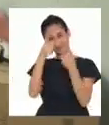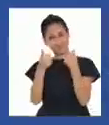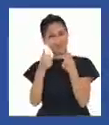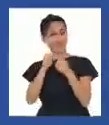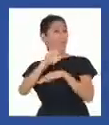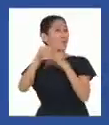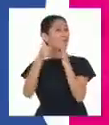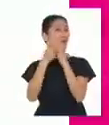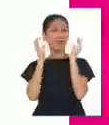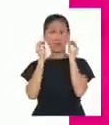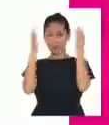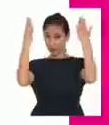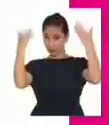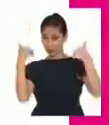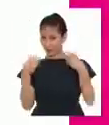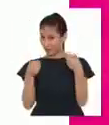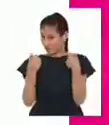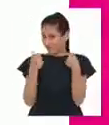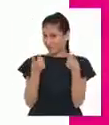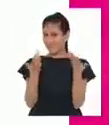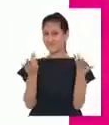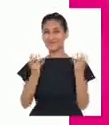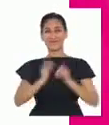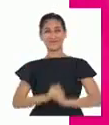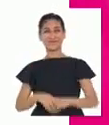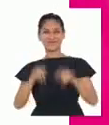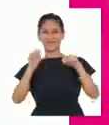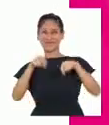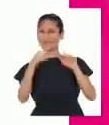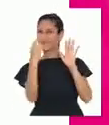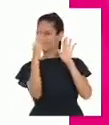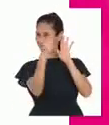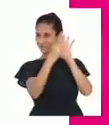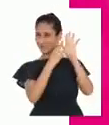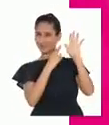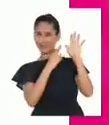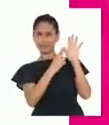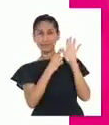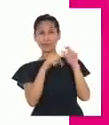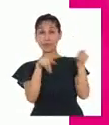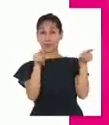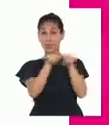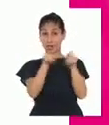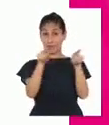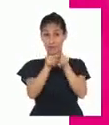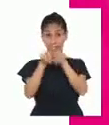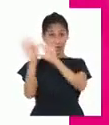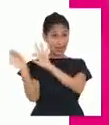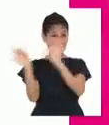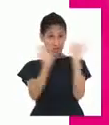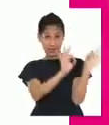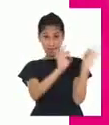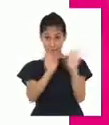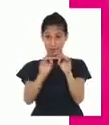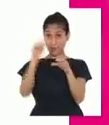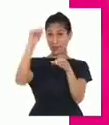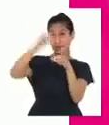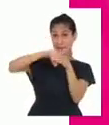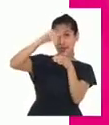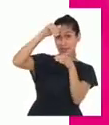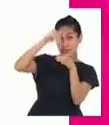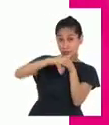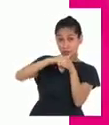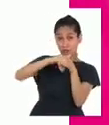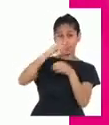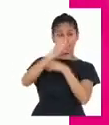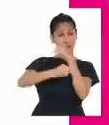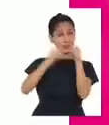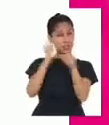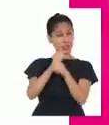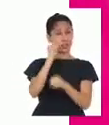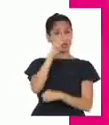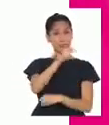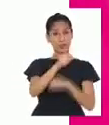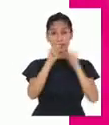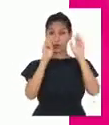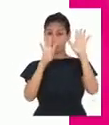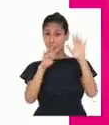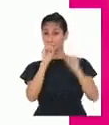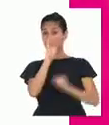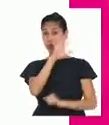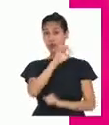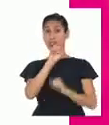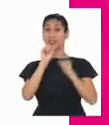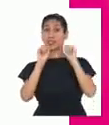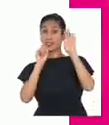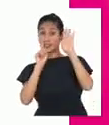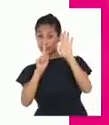mujeres. Un dato extra. En esas mismas elecciones generales de 1956, se elige por primera vez a